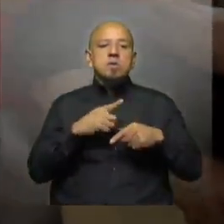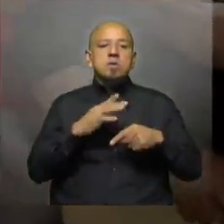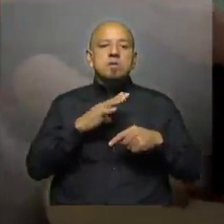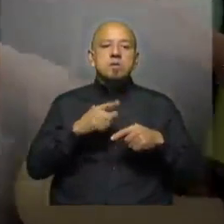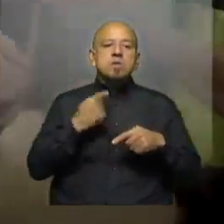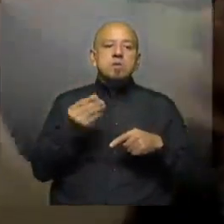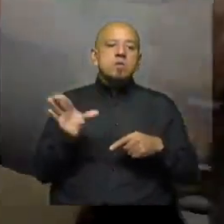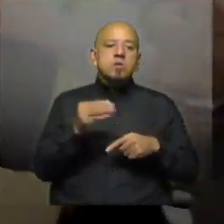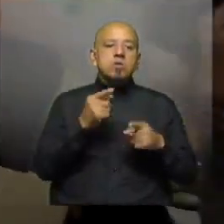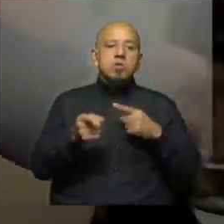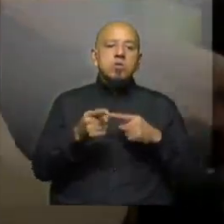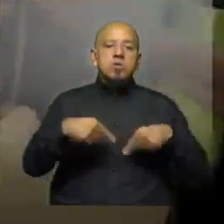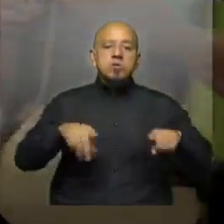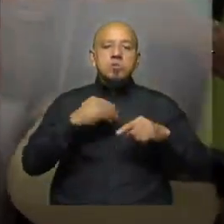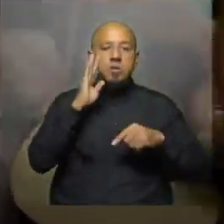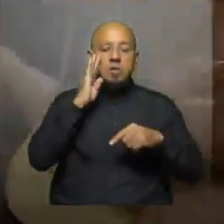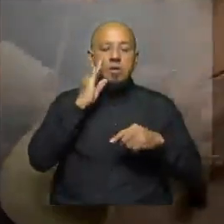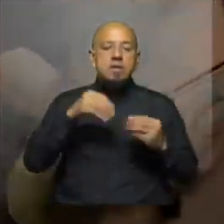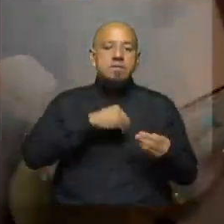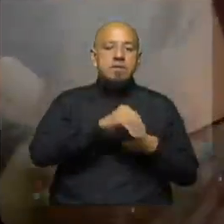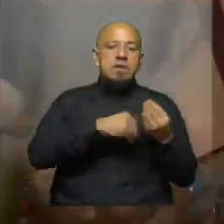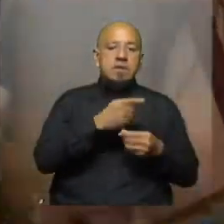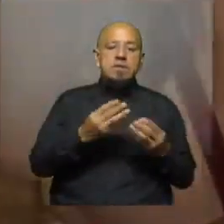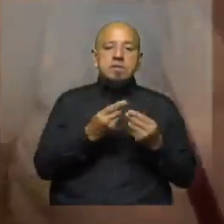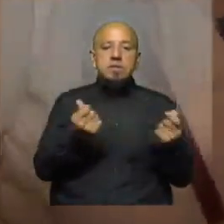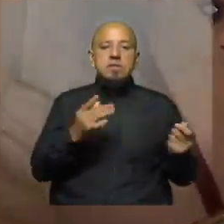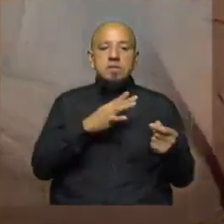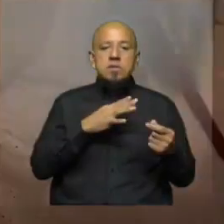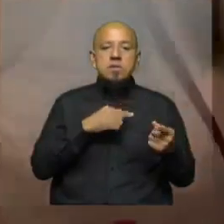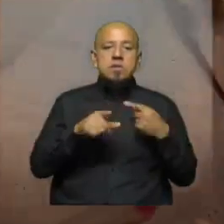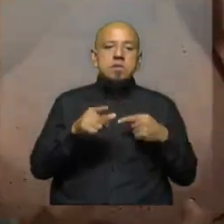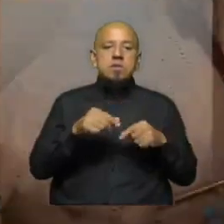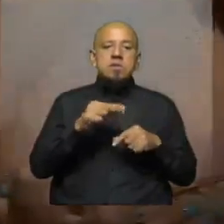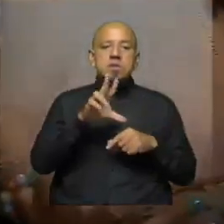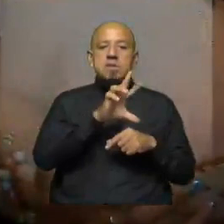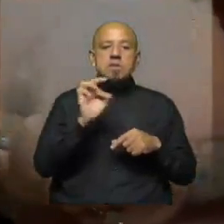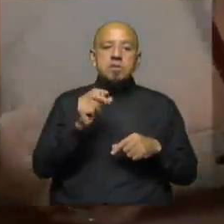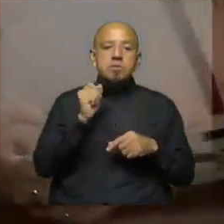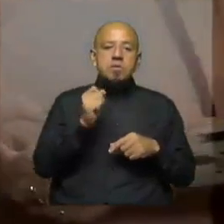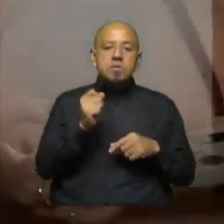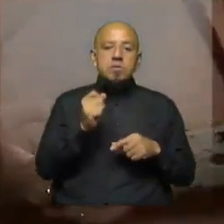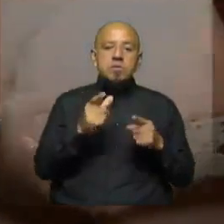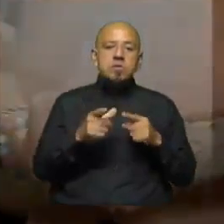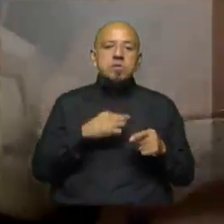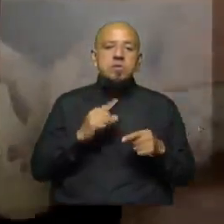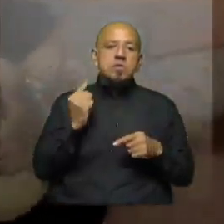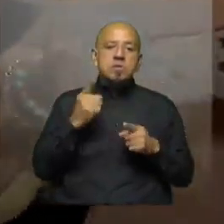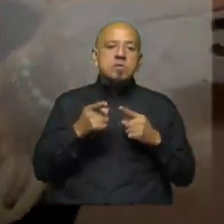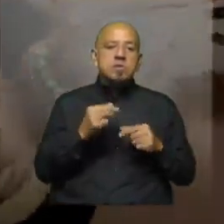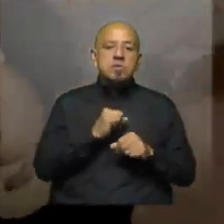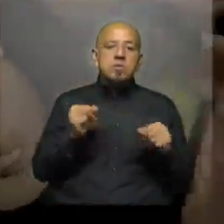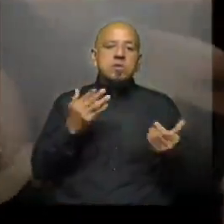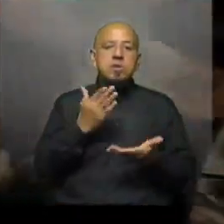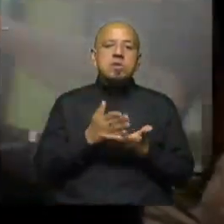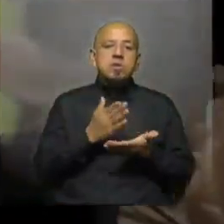lo recaudado va para madres y familiares de desaparecidos. Están quedando entradas de tribuna a 300 pesos, así que no se duerman y vayan a buscar para poder